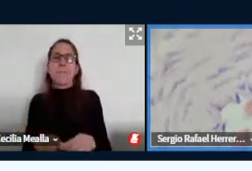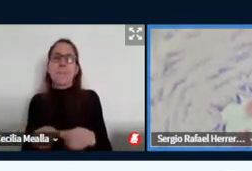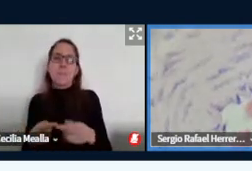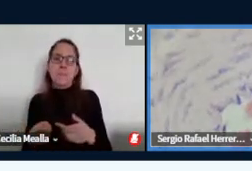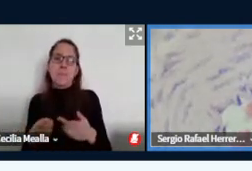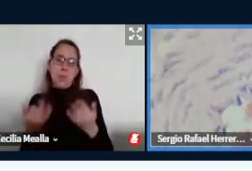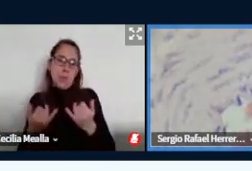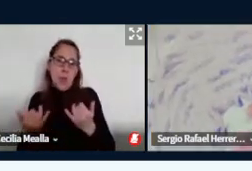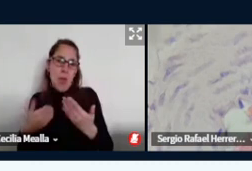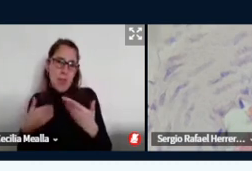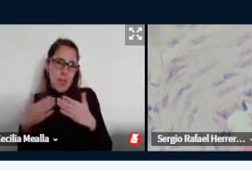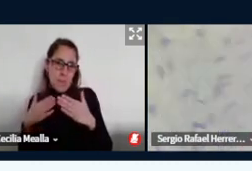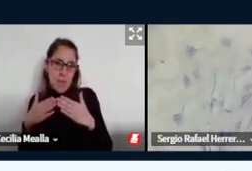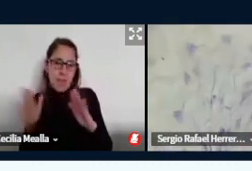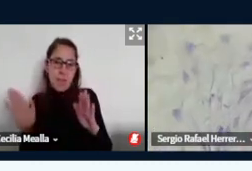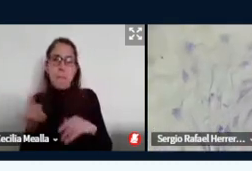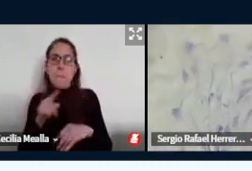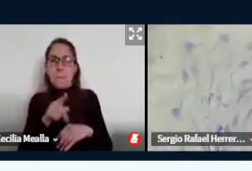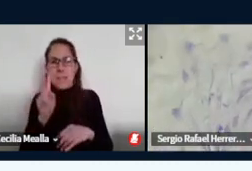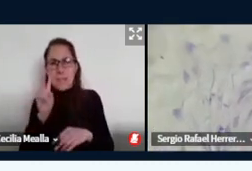eso se ve medio borroso.